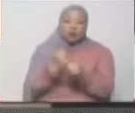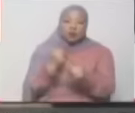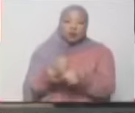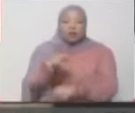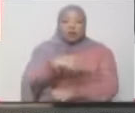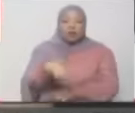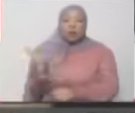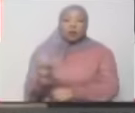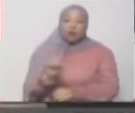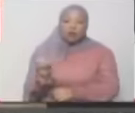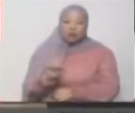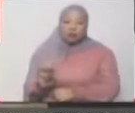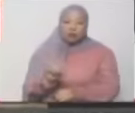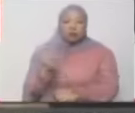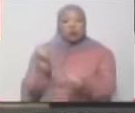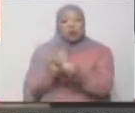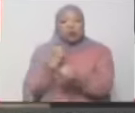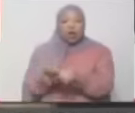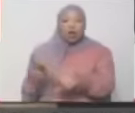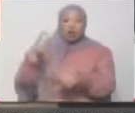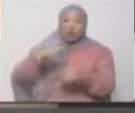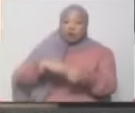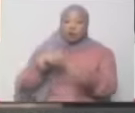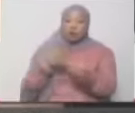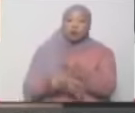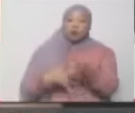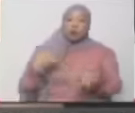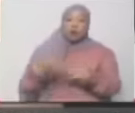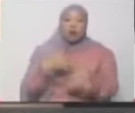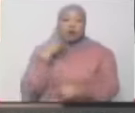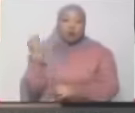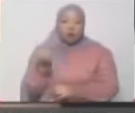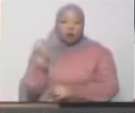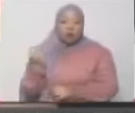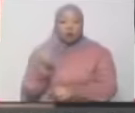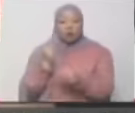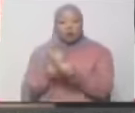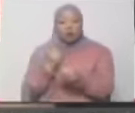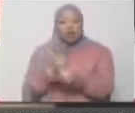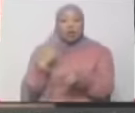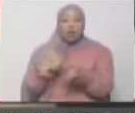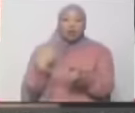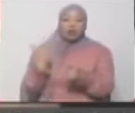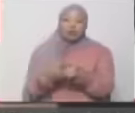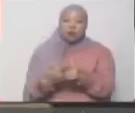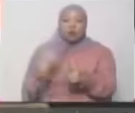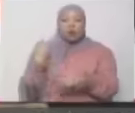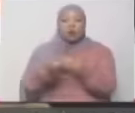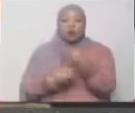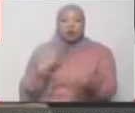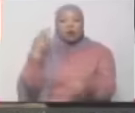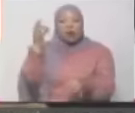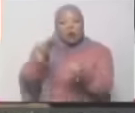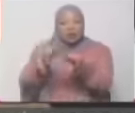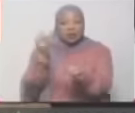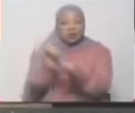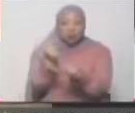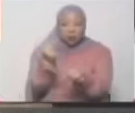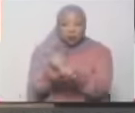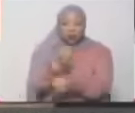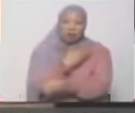y que ahora han estado incorporando a la juventud para entonces hacer más exitosa la comuna. Presidente,